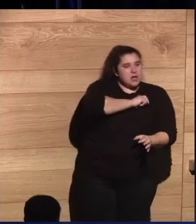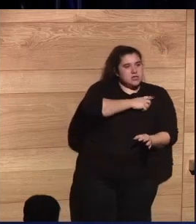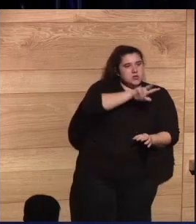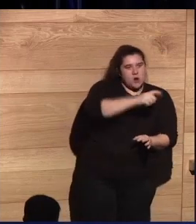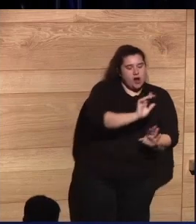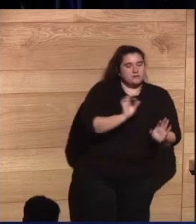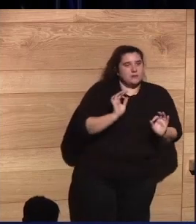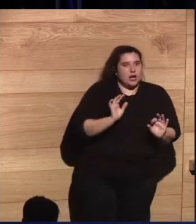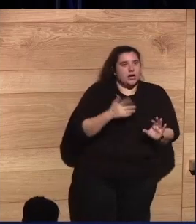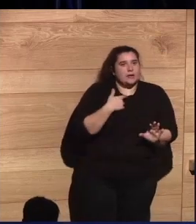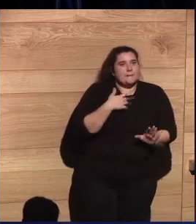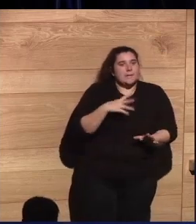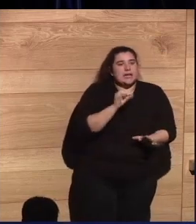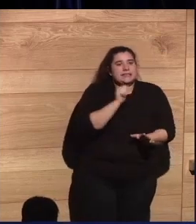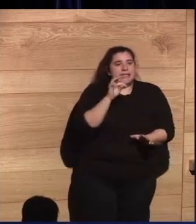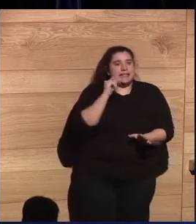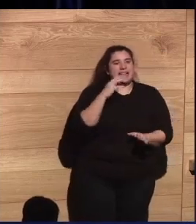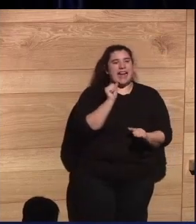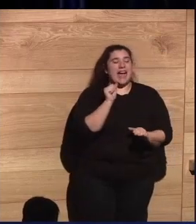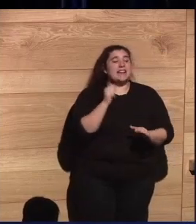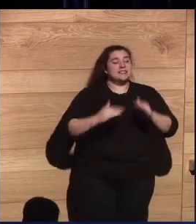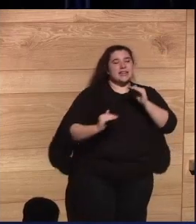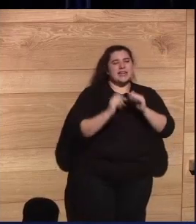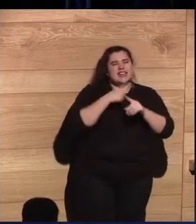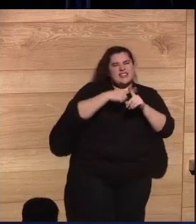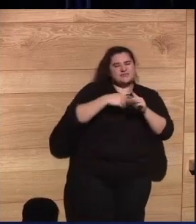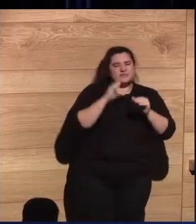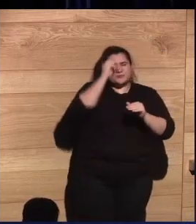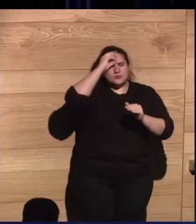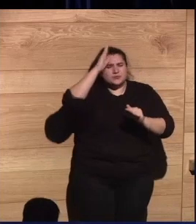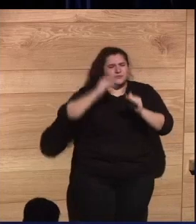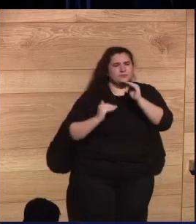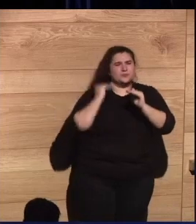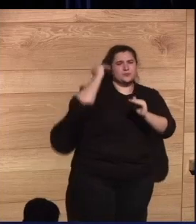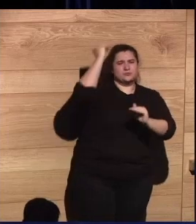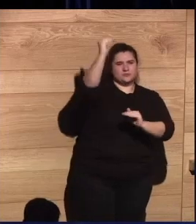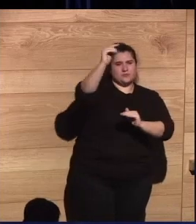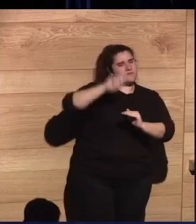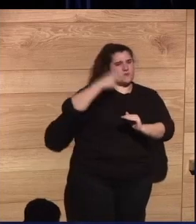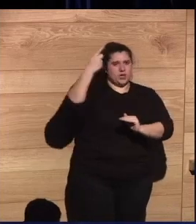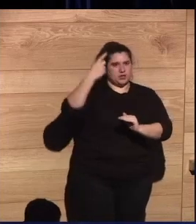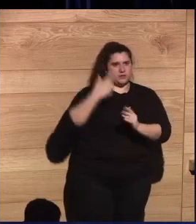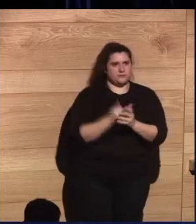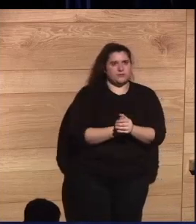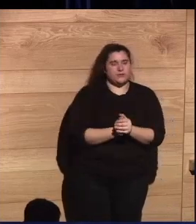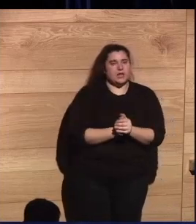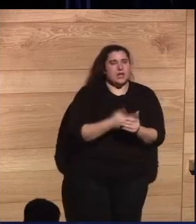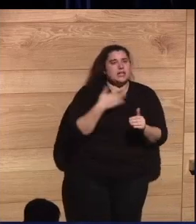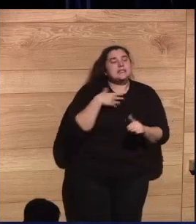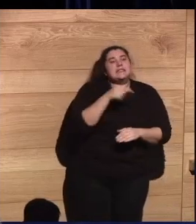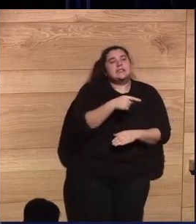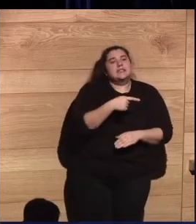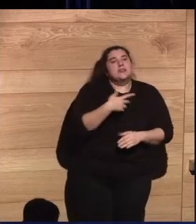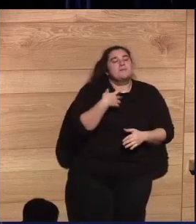una sátira. Pero una sátira, evidentemente, al nivel intelectual y técnico y artístico más alto. Claro. Es una sátira y no